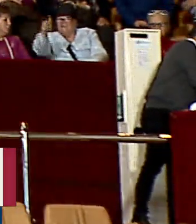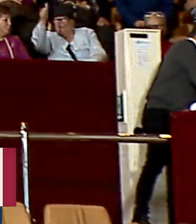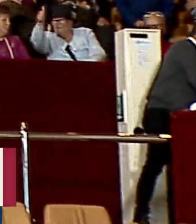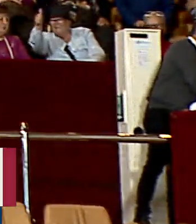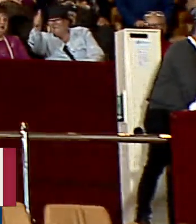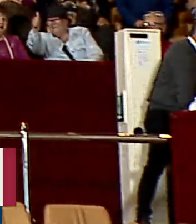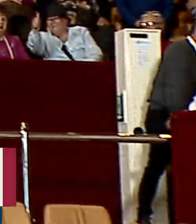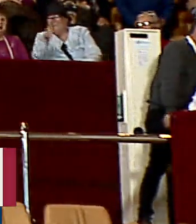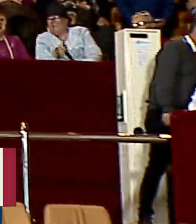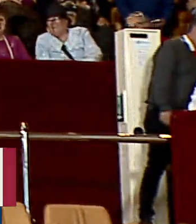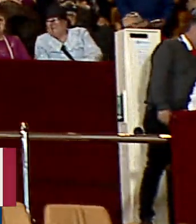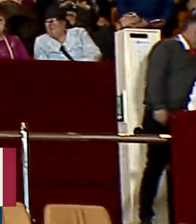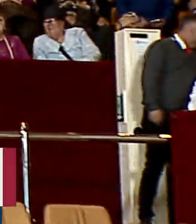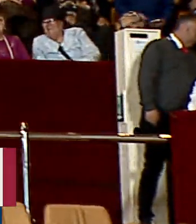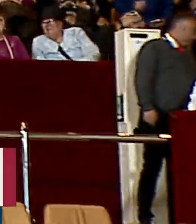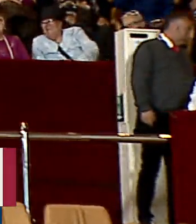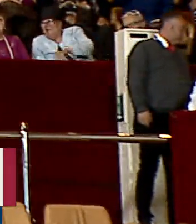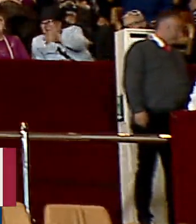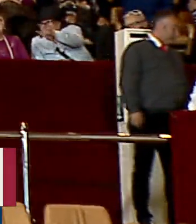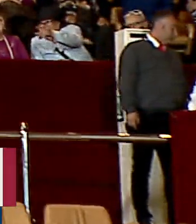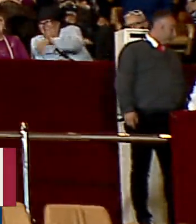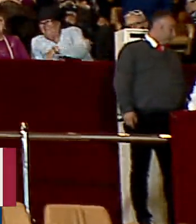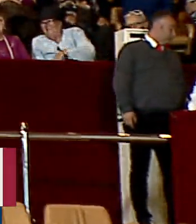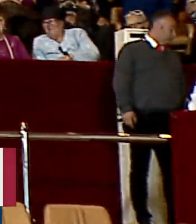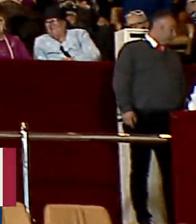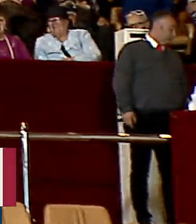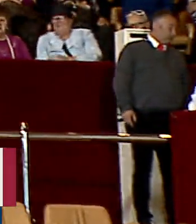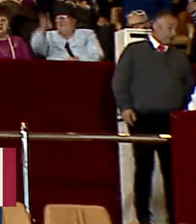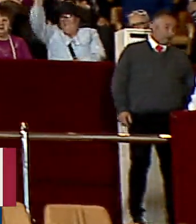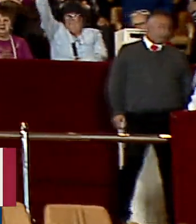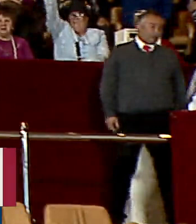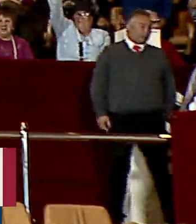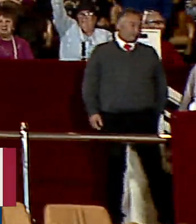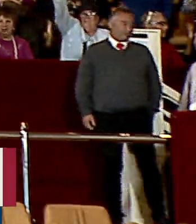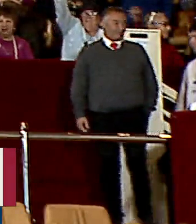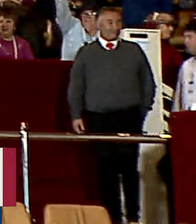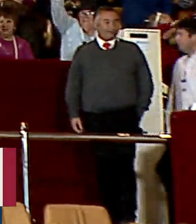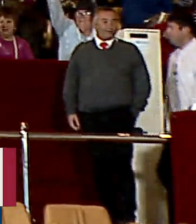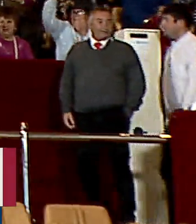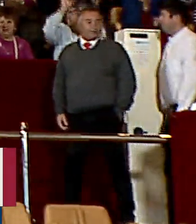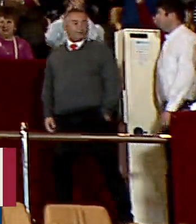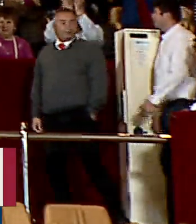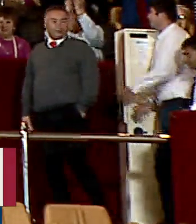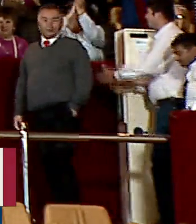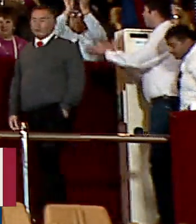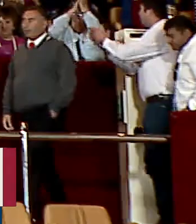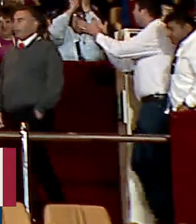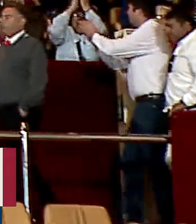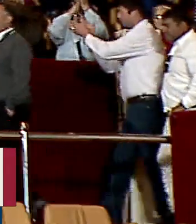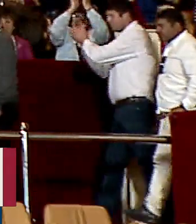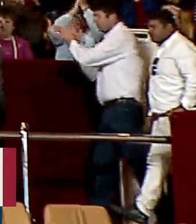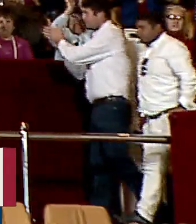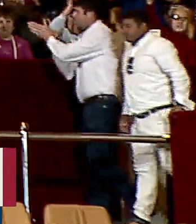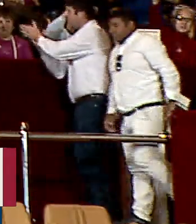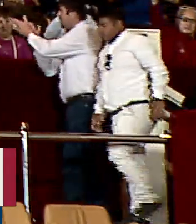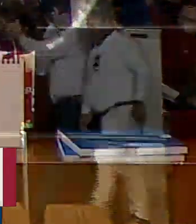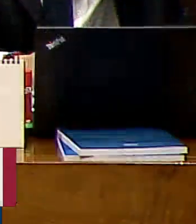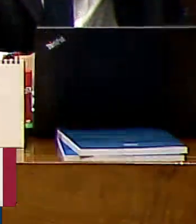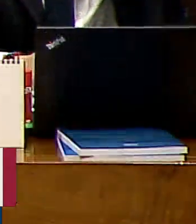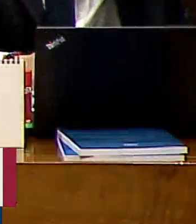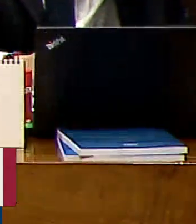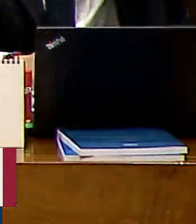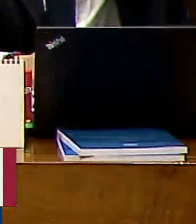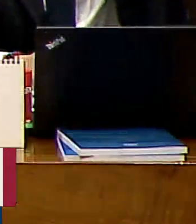diputado don Álvaro Carter Fernández aquí en La Testera. Sean ustedes muy bienvenidas y bienvenidos a la Cámara de Diputados.